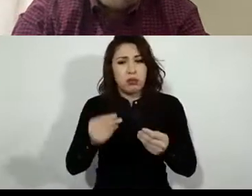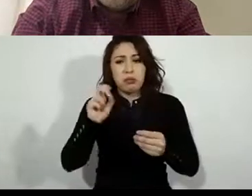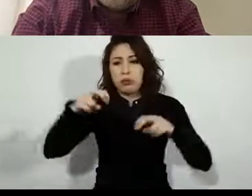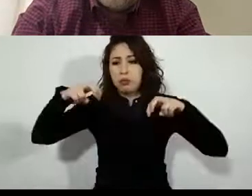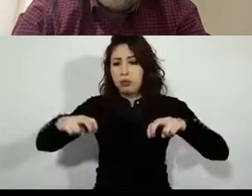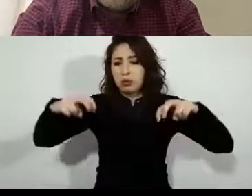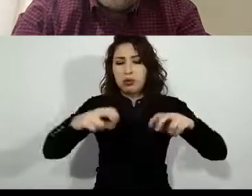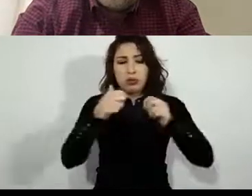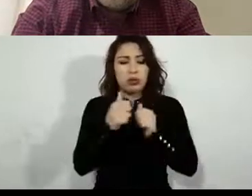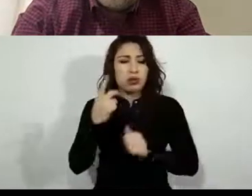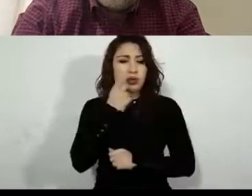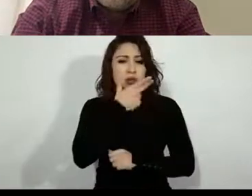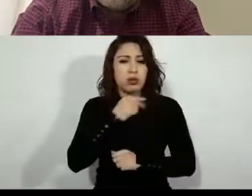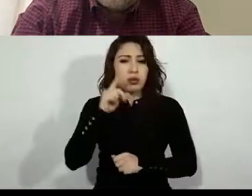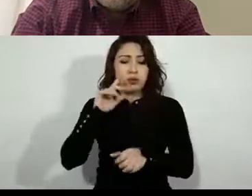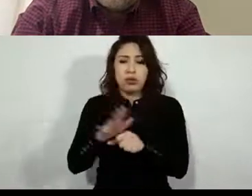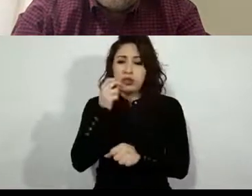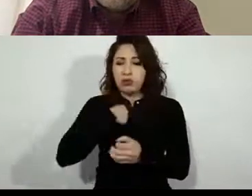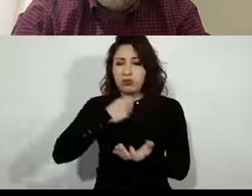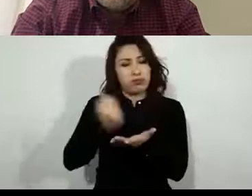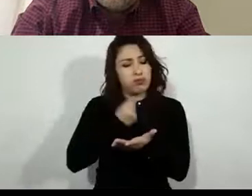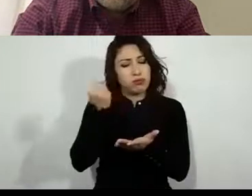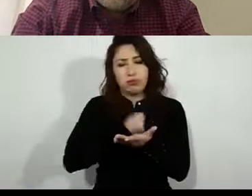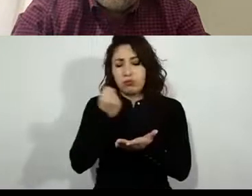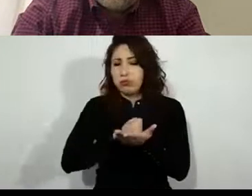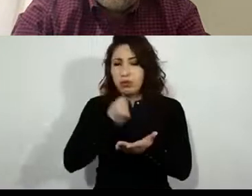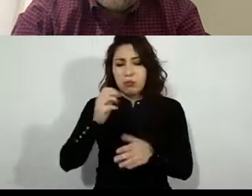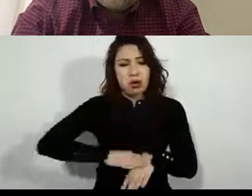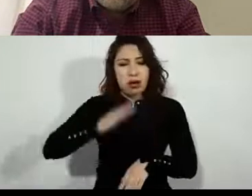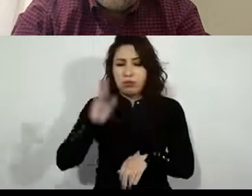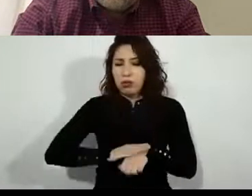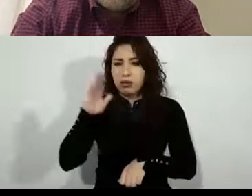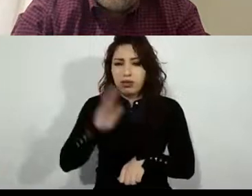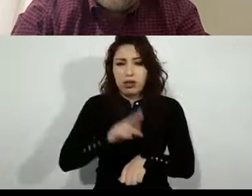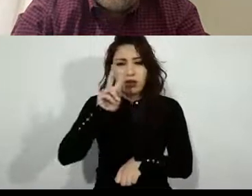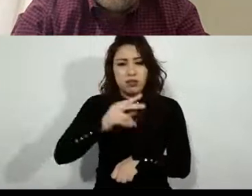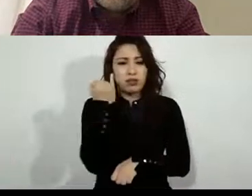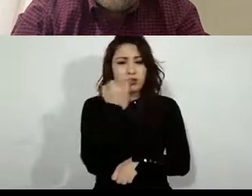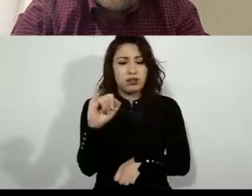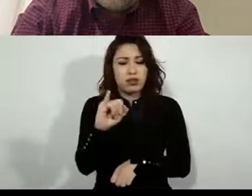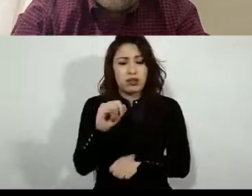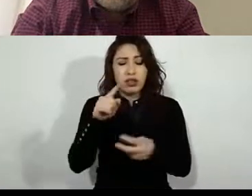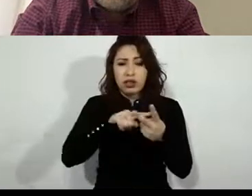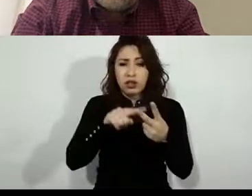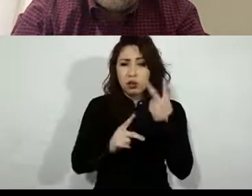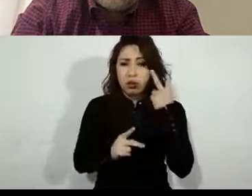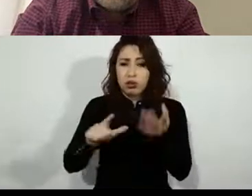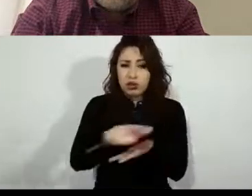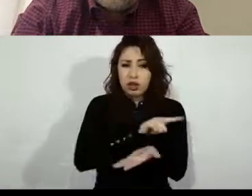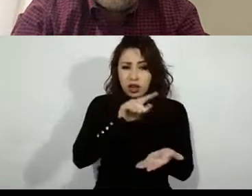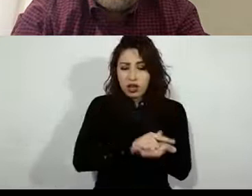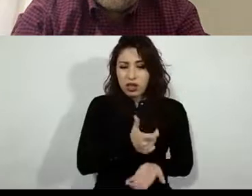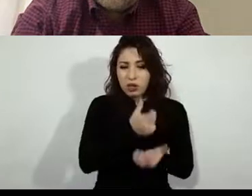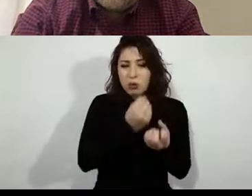esto lo vamos a seguir nosotros insistiendo. No es posible que hayamos pasado por una ley y un